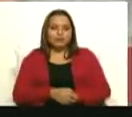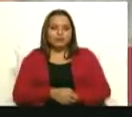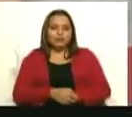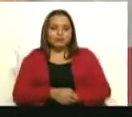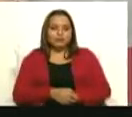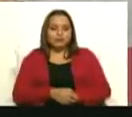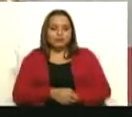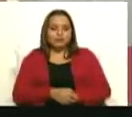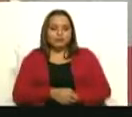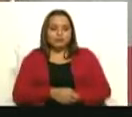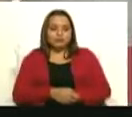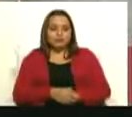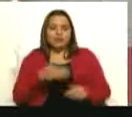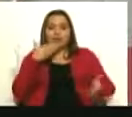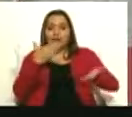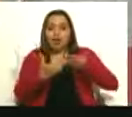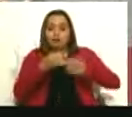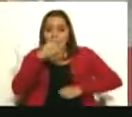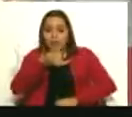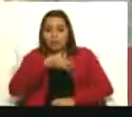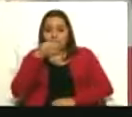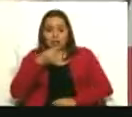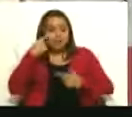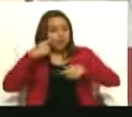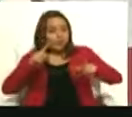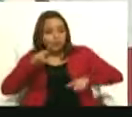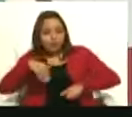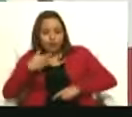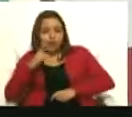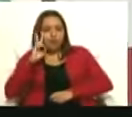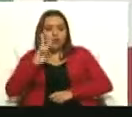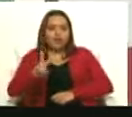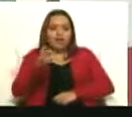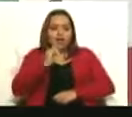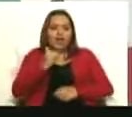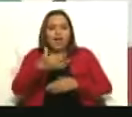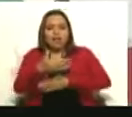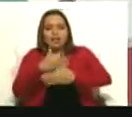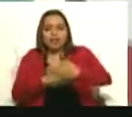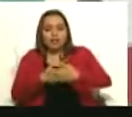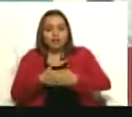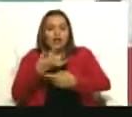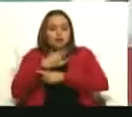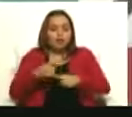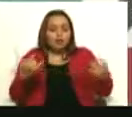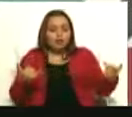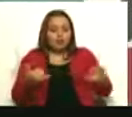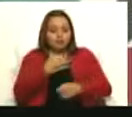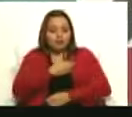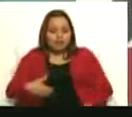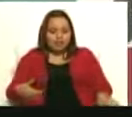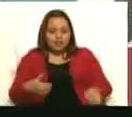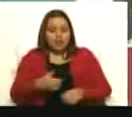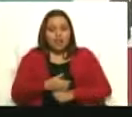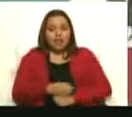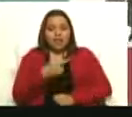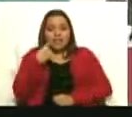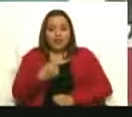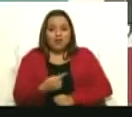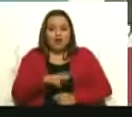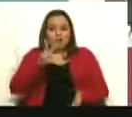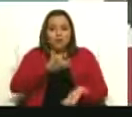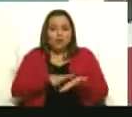Bueno, muy buenas tardes. Quizás no lo pudieron ver los que estaban muy atrás, pero ya el presidente dijo aprobada la zona económica especial para